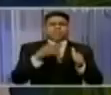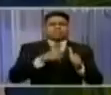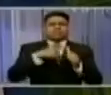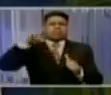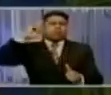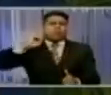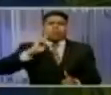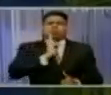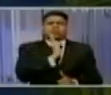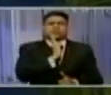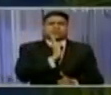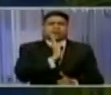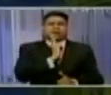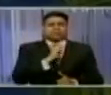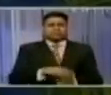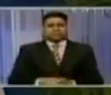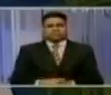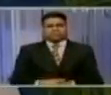Bolívar, de Zamora.